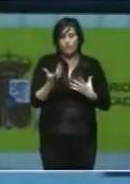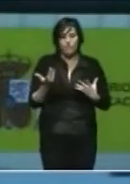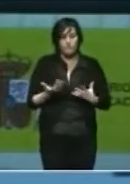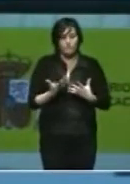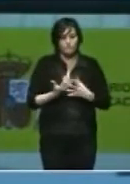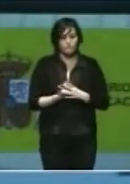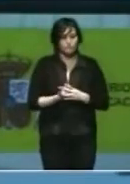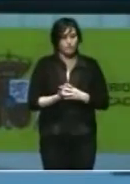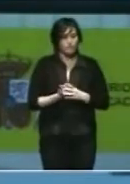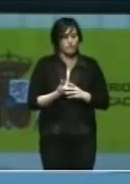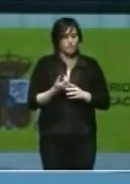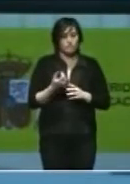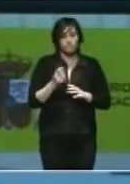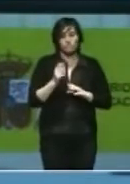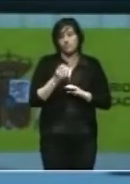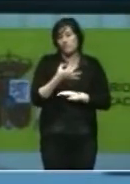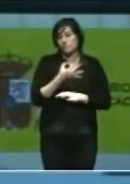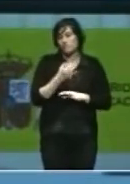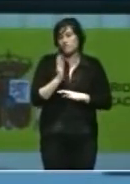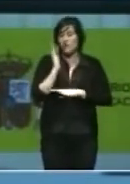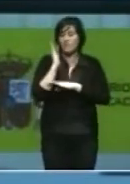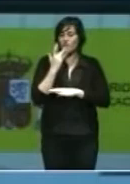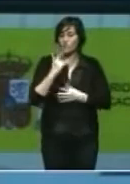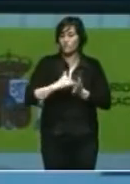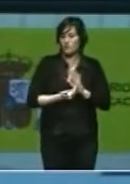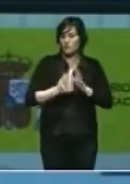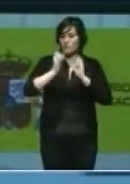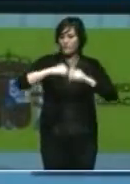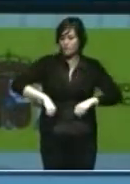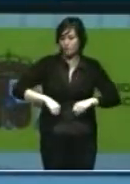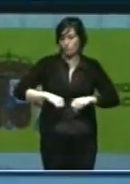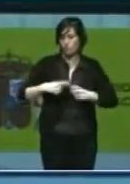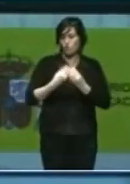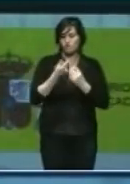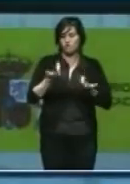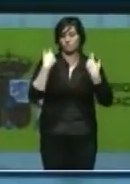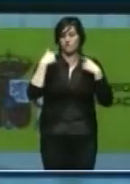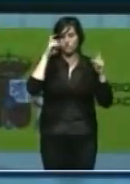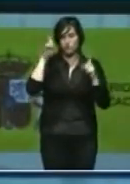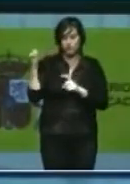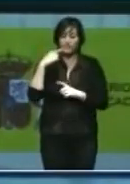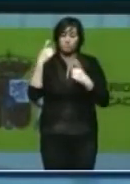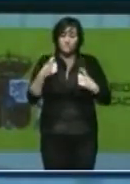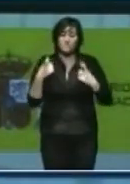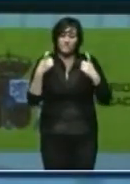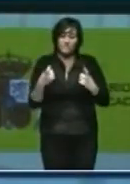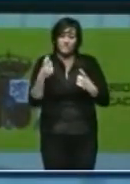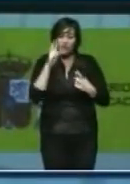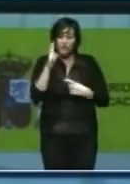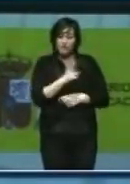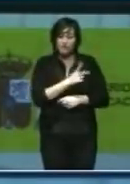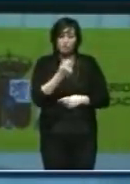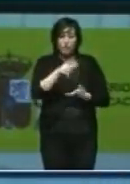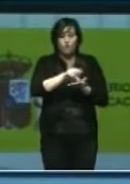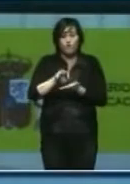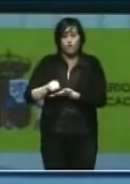digamos, la formalización de un programa pactado y pautado con los responsables docentes, bueno, pues intenta, ya veis, pues,